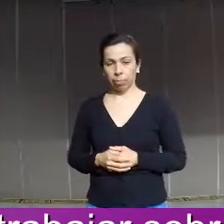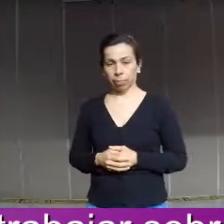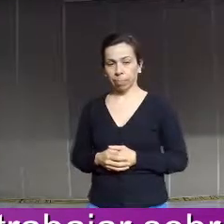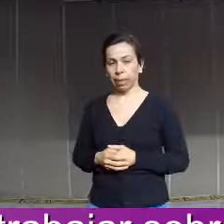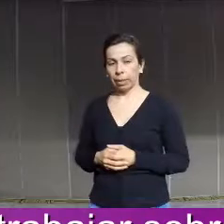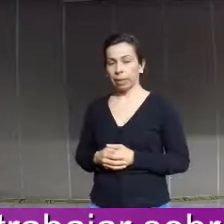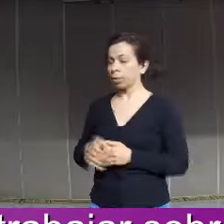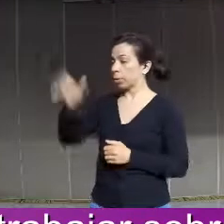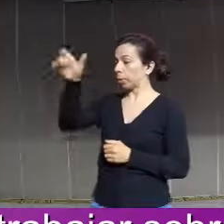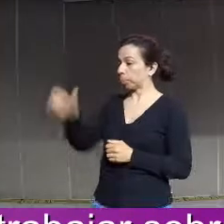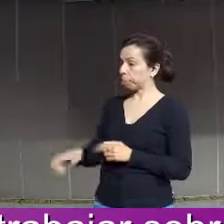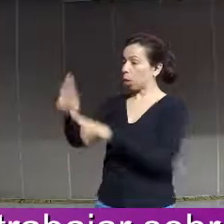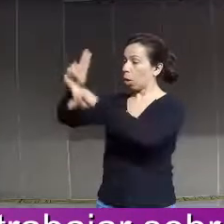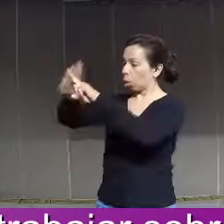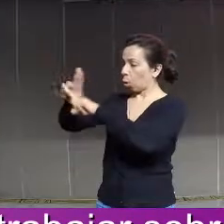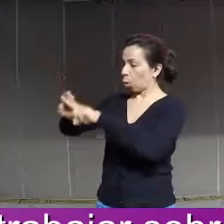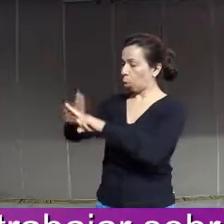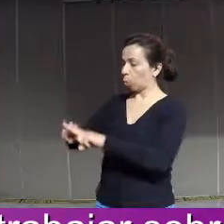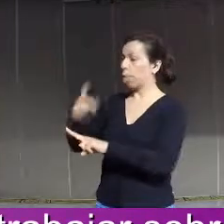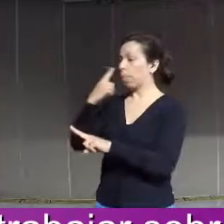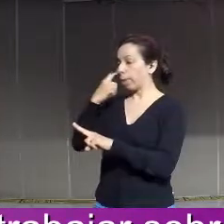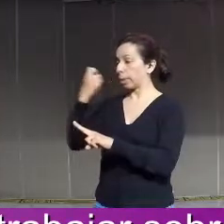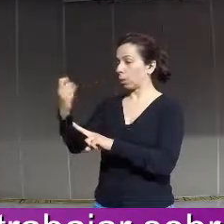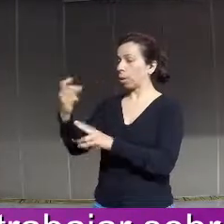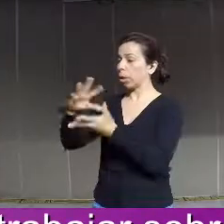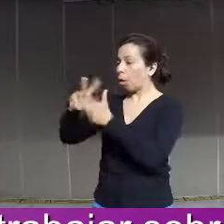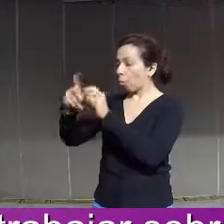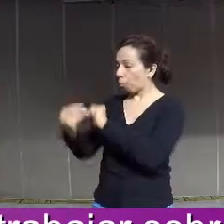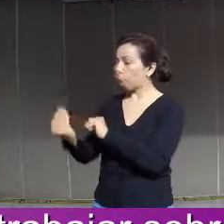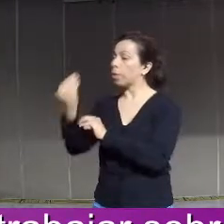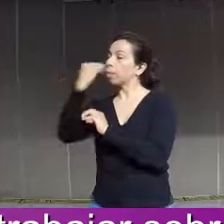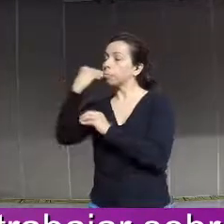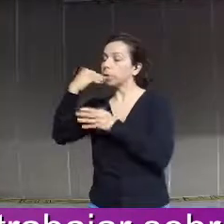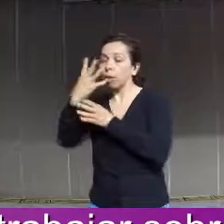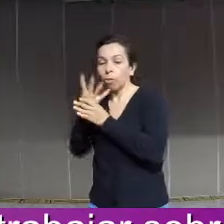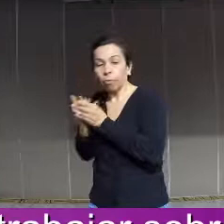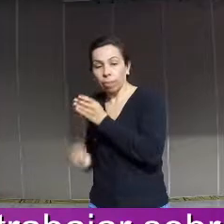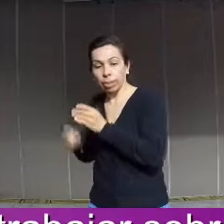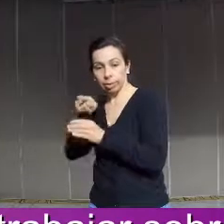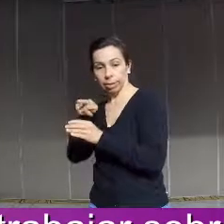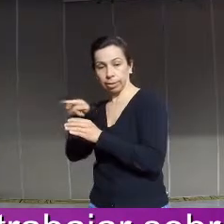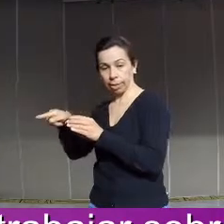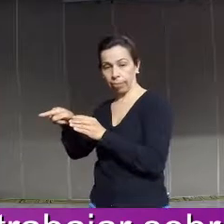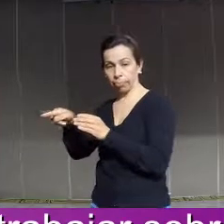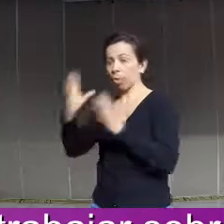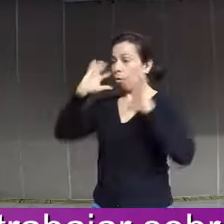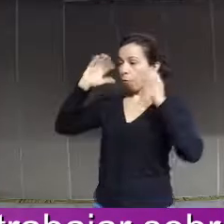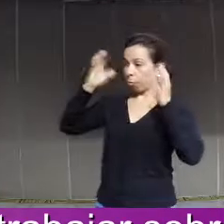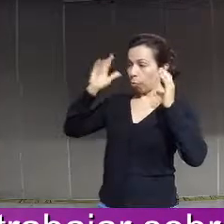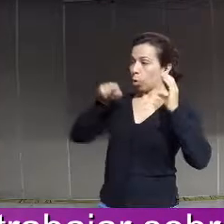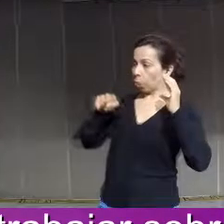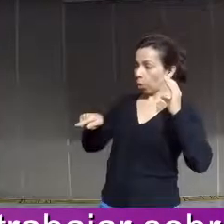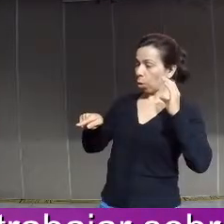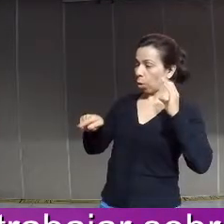severidad, deriva, el gastroenterólogo es quien determina la vía de alimentación y es el que le va a garantizar el